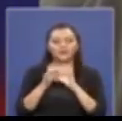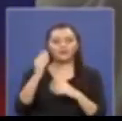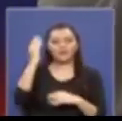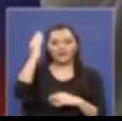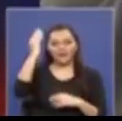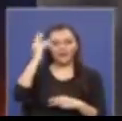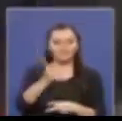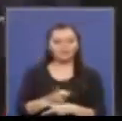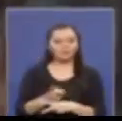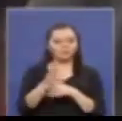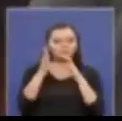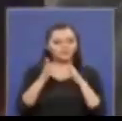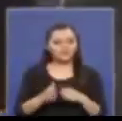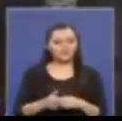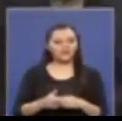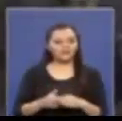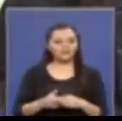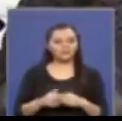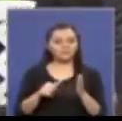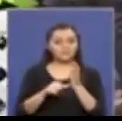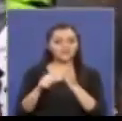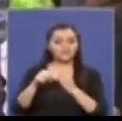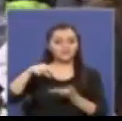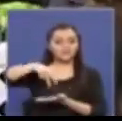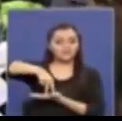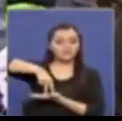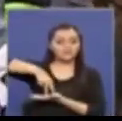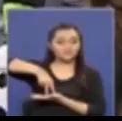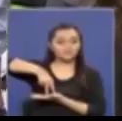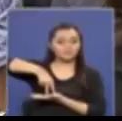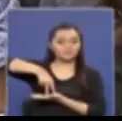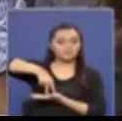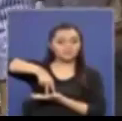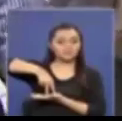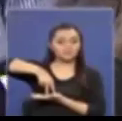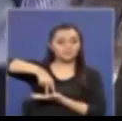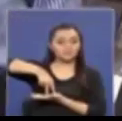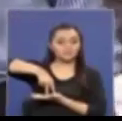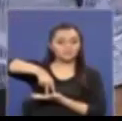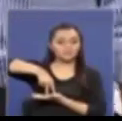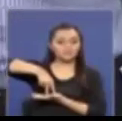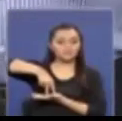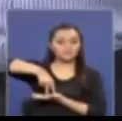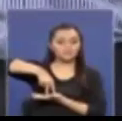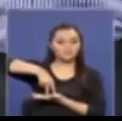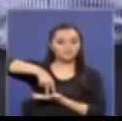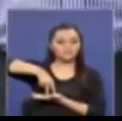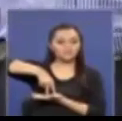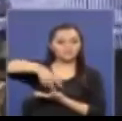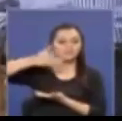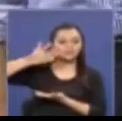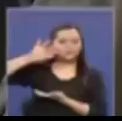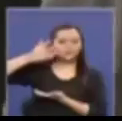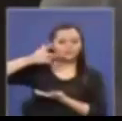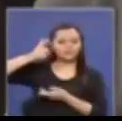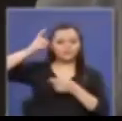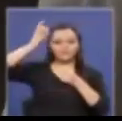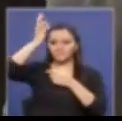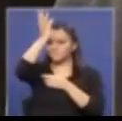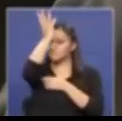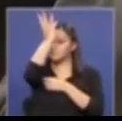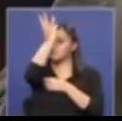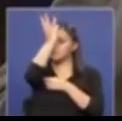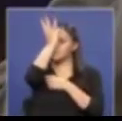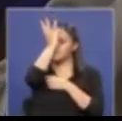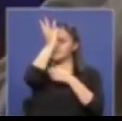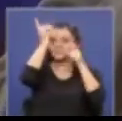alcaldes, concejales. Bienvenida, bienvenido. Y están los ministros, a ver si se ponen los ministros. Y está esa preciosa princesa. ¿De qué país es esa princesa? Para decir